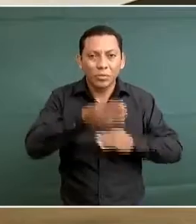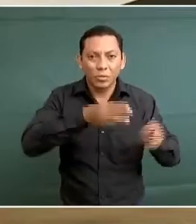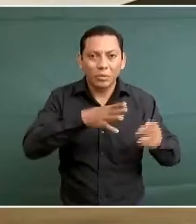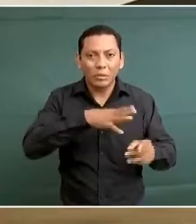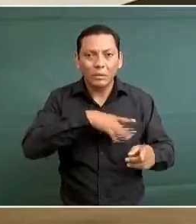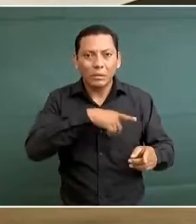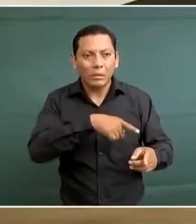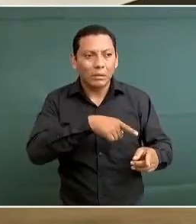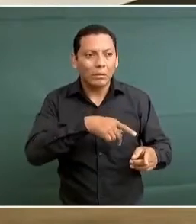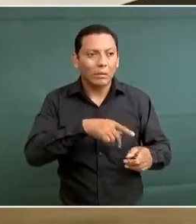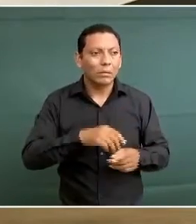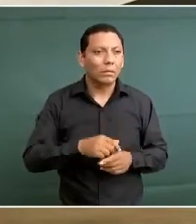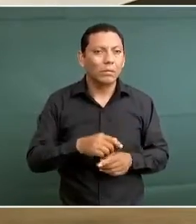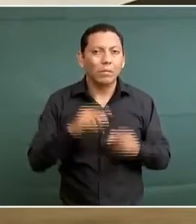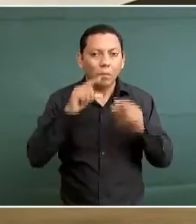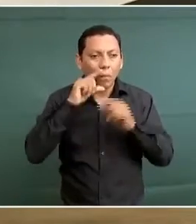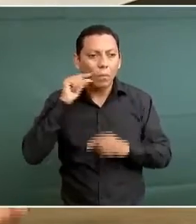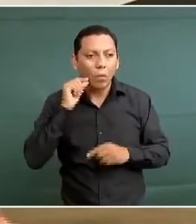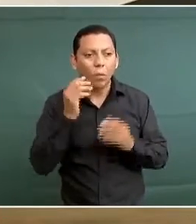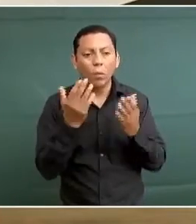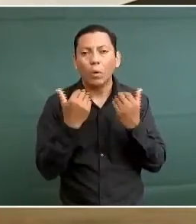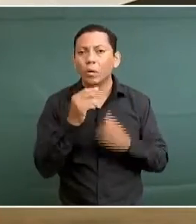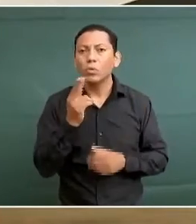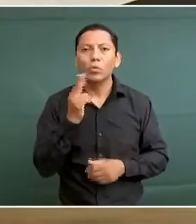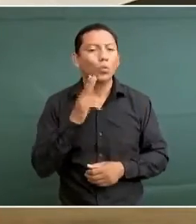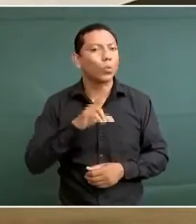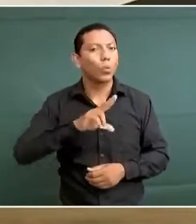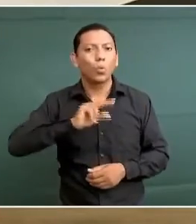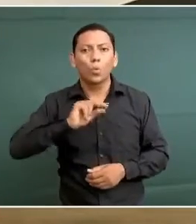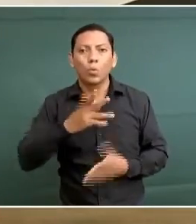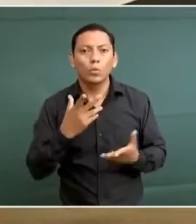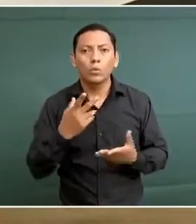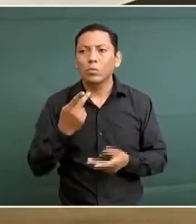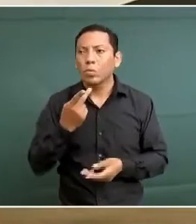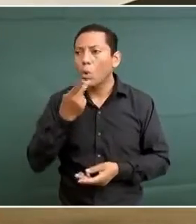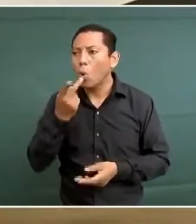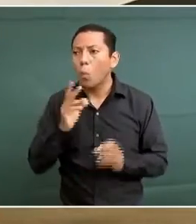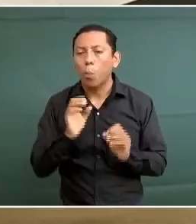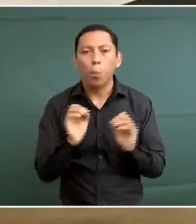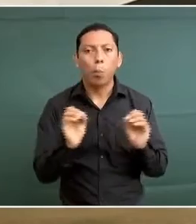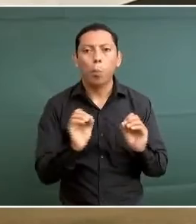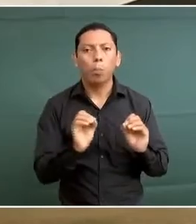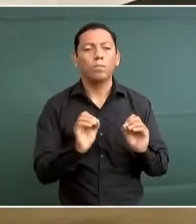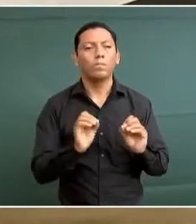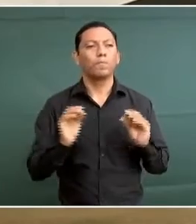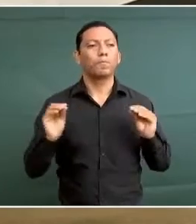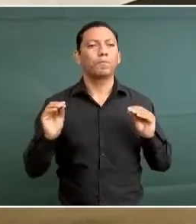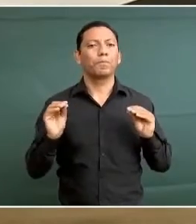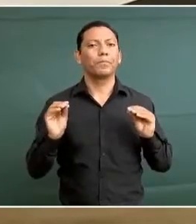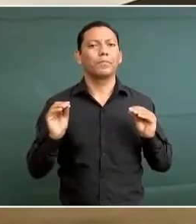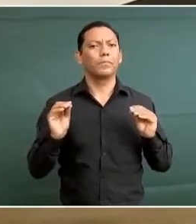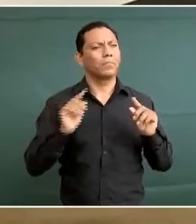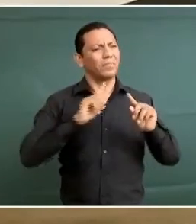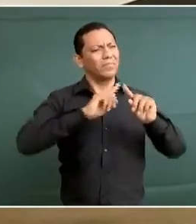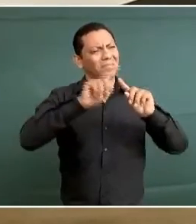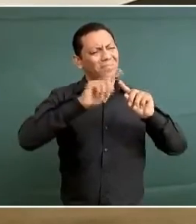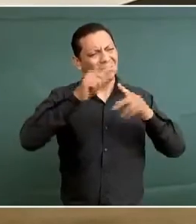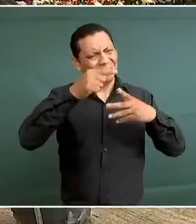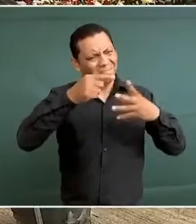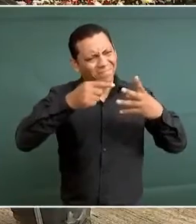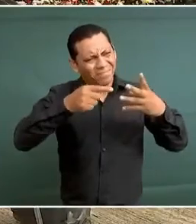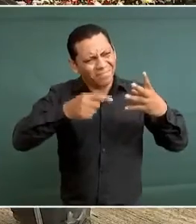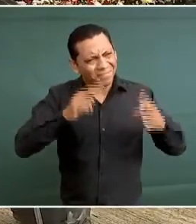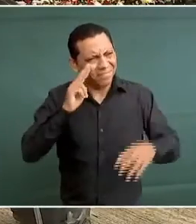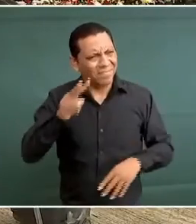hay mucha gente que no usa cubrebocas aún en el transporte público o entrando en la vía pública en fin hay muchas señales señor presidente de